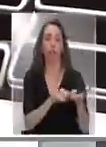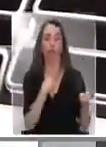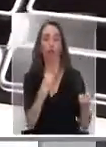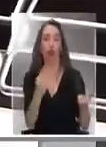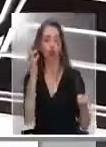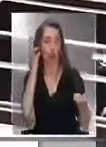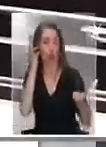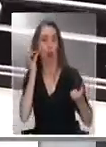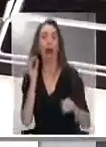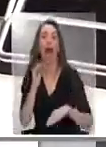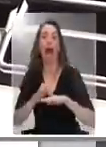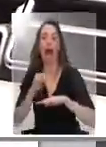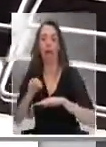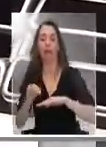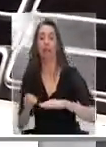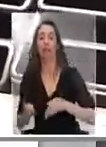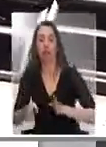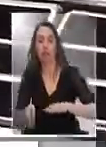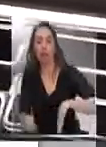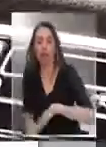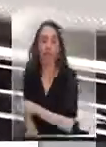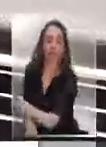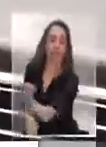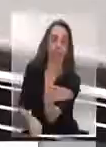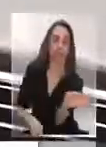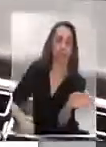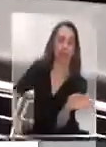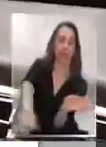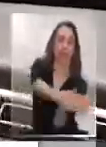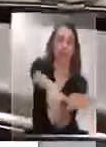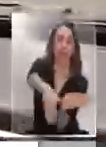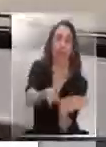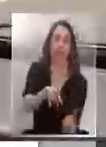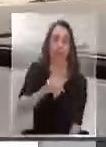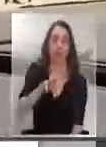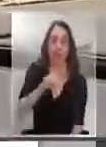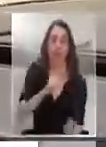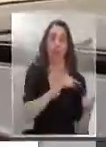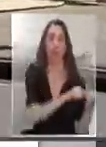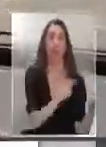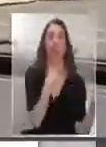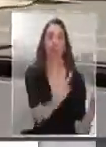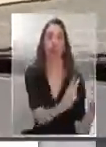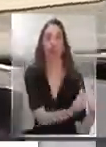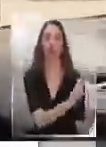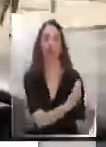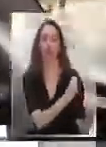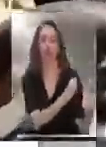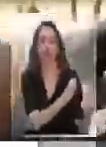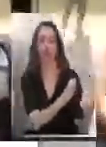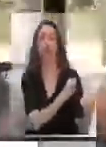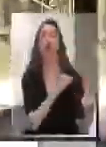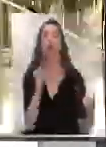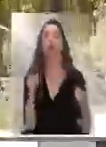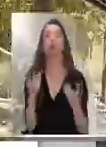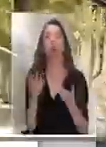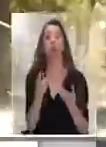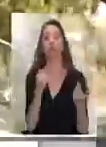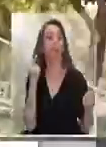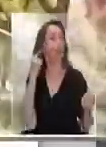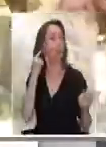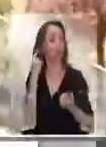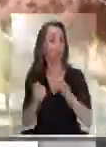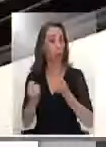en Seminario. En general, las aplicaciones entregan mensajes de voz para que así el conductor no mire la pantalla y cuando